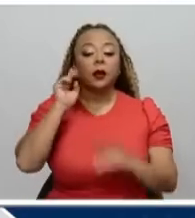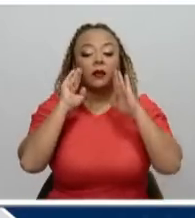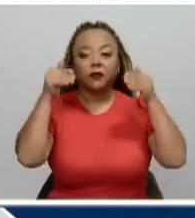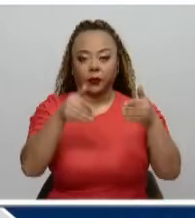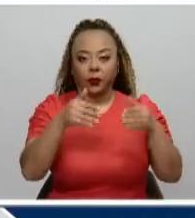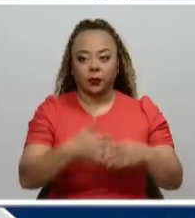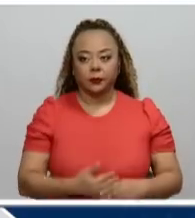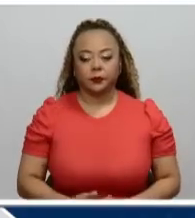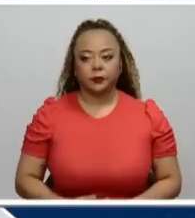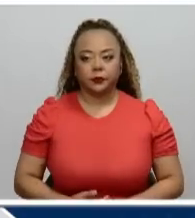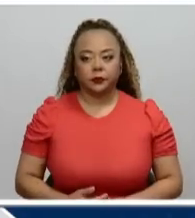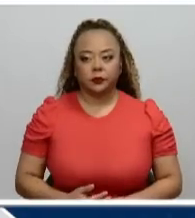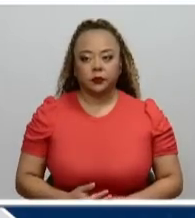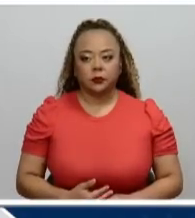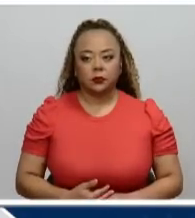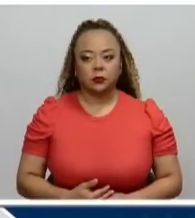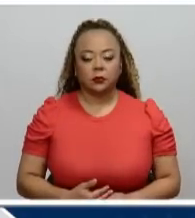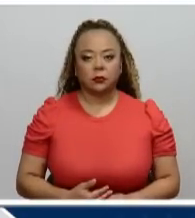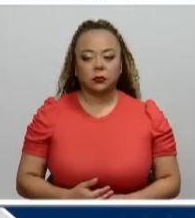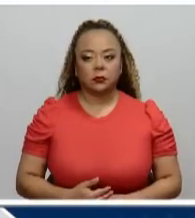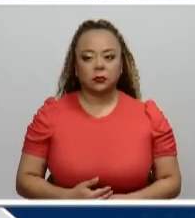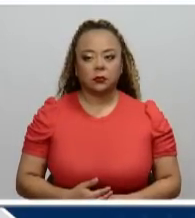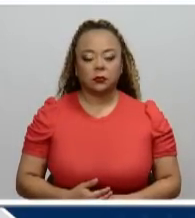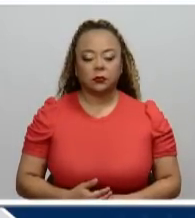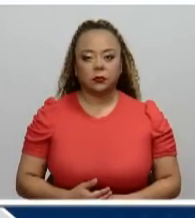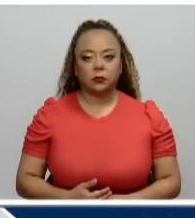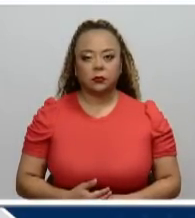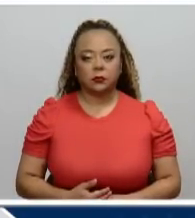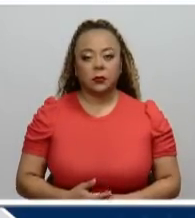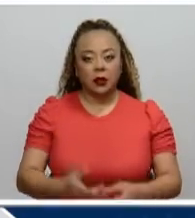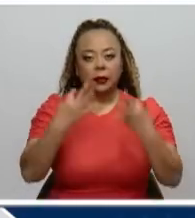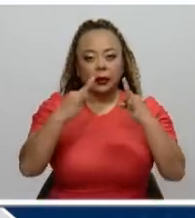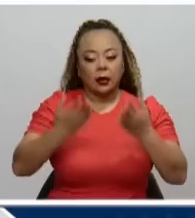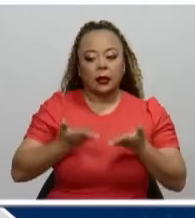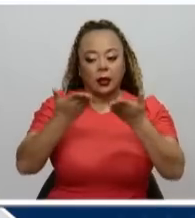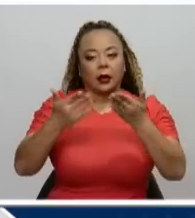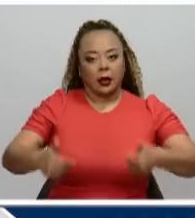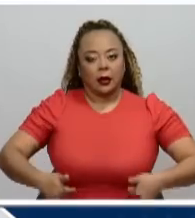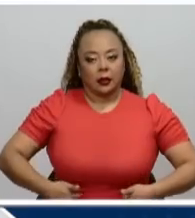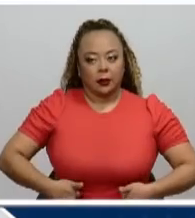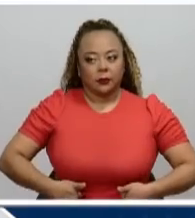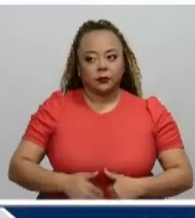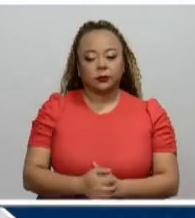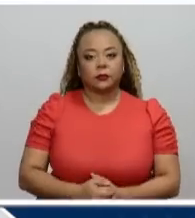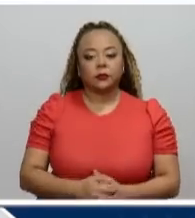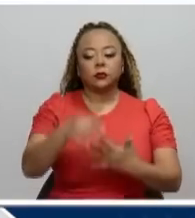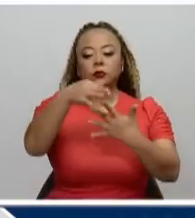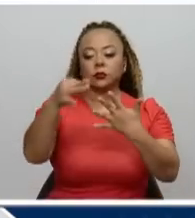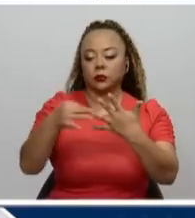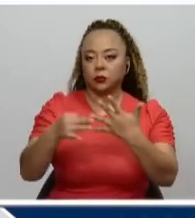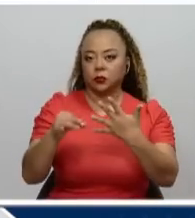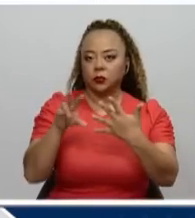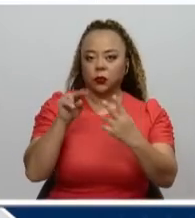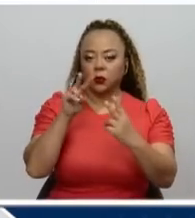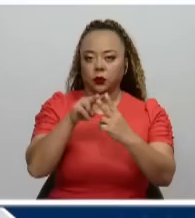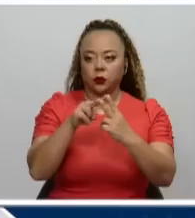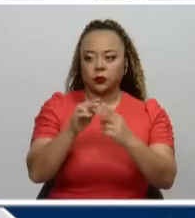convocatoria de de tratar de darle al técnico alternativas que no conozca